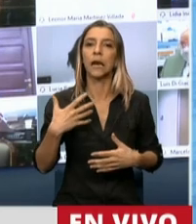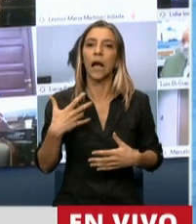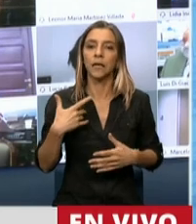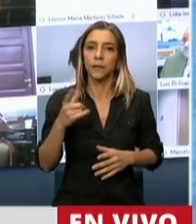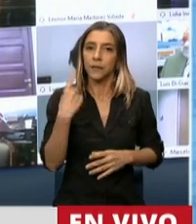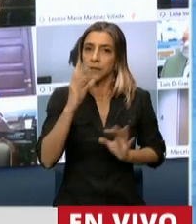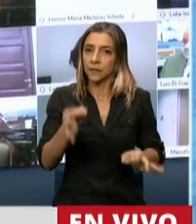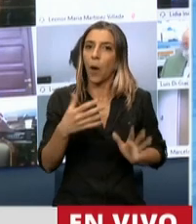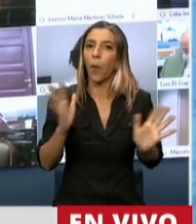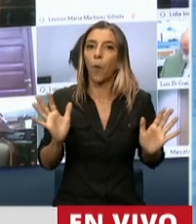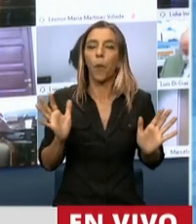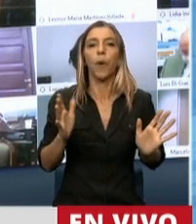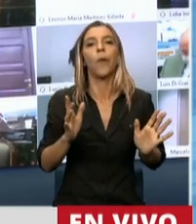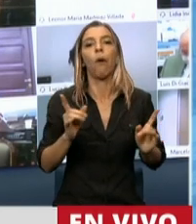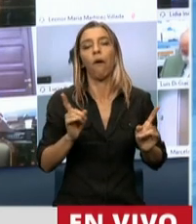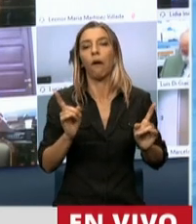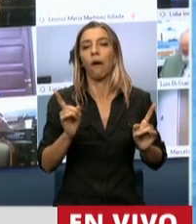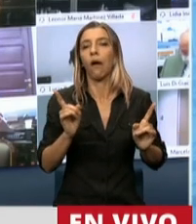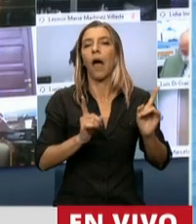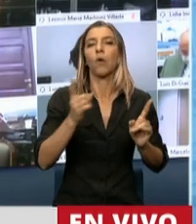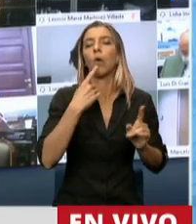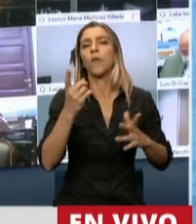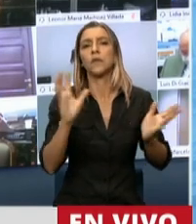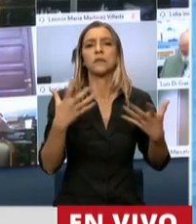aunque muchos crean que se arreglaba y se